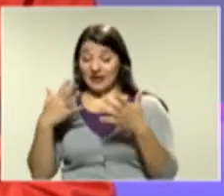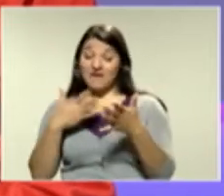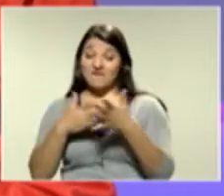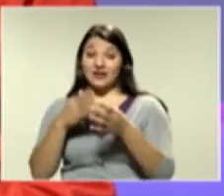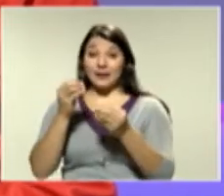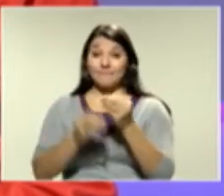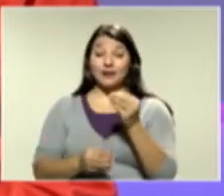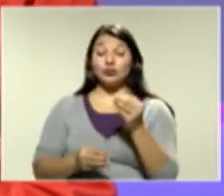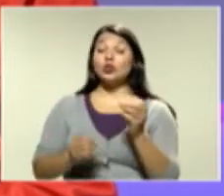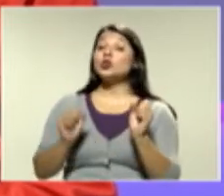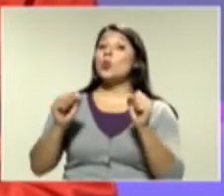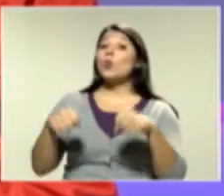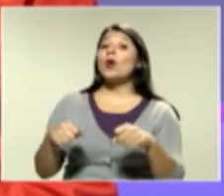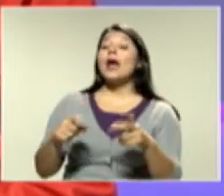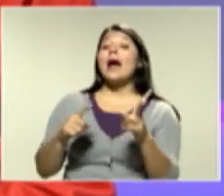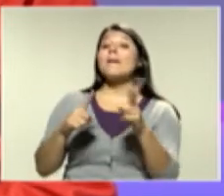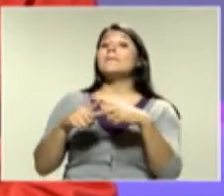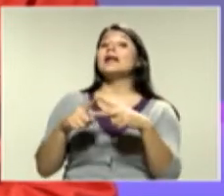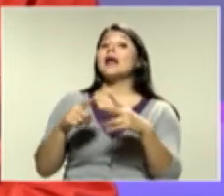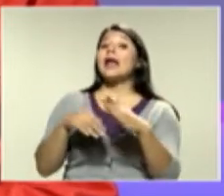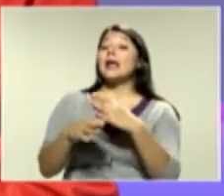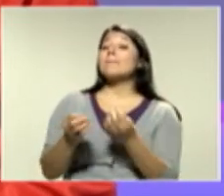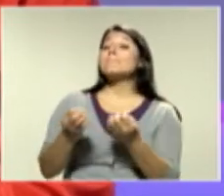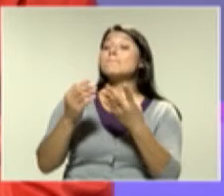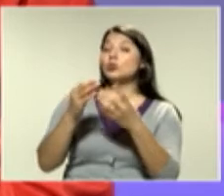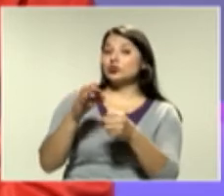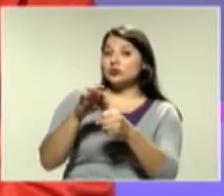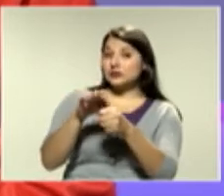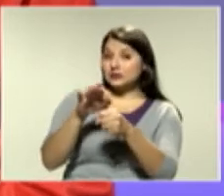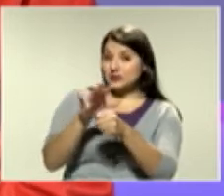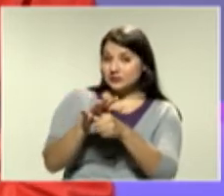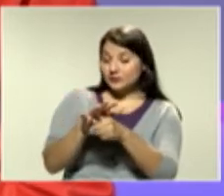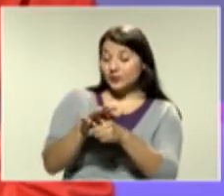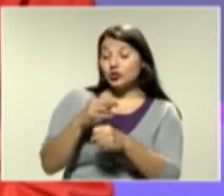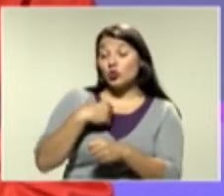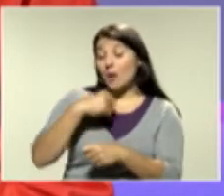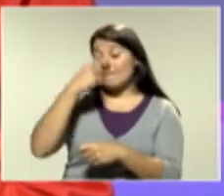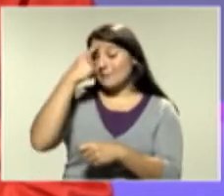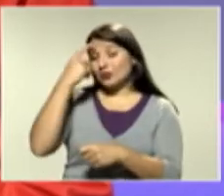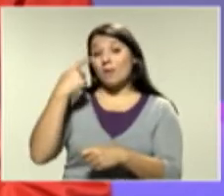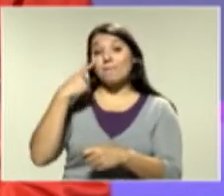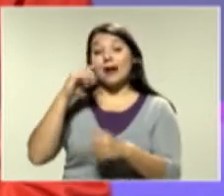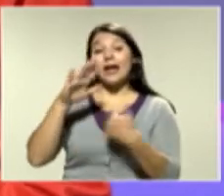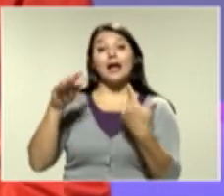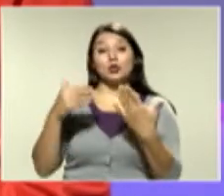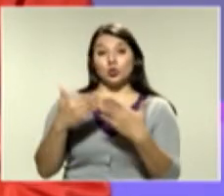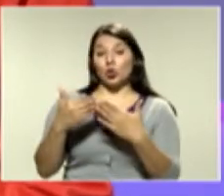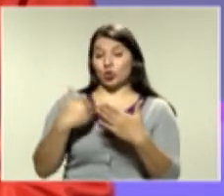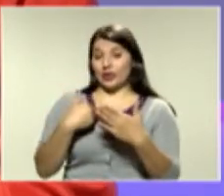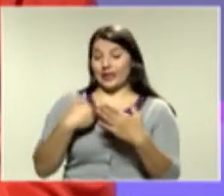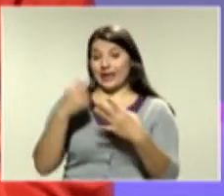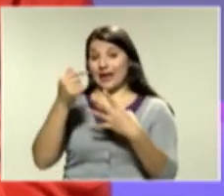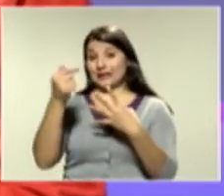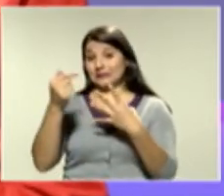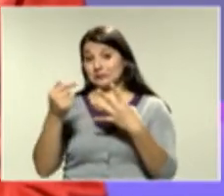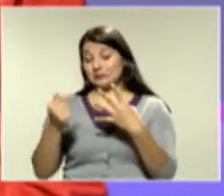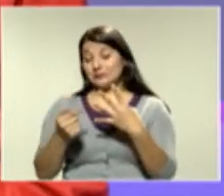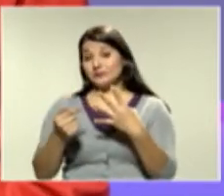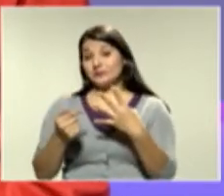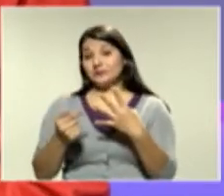estar aplicando en muchos cultivos, ¿verdad? Yo pienso que para toda ocasión hay alternativa muy